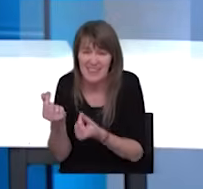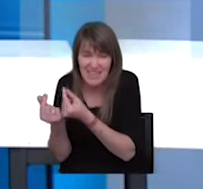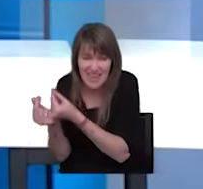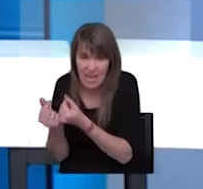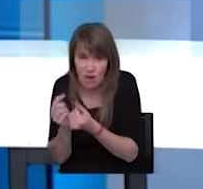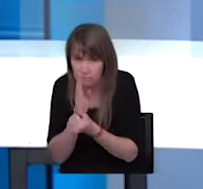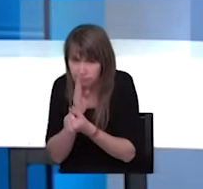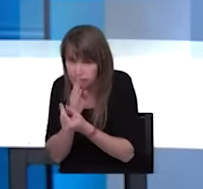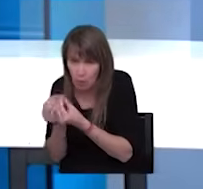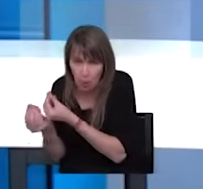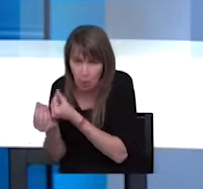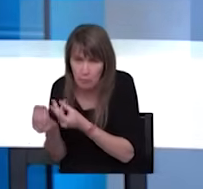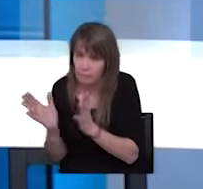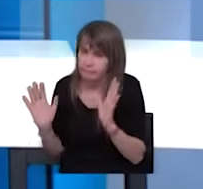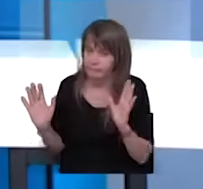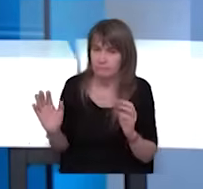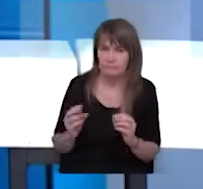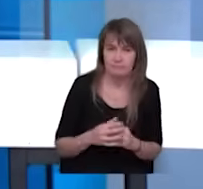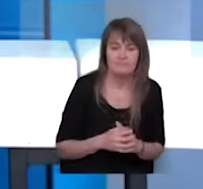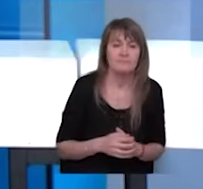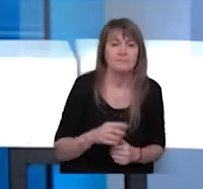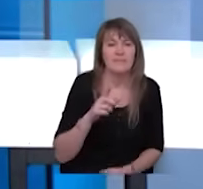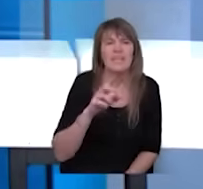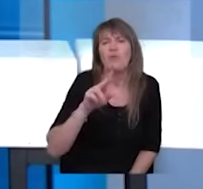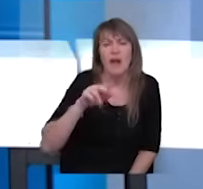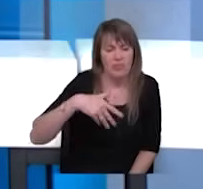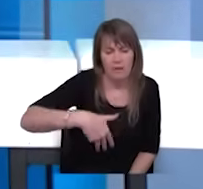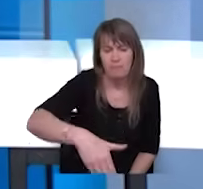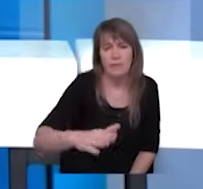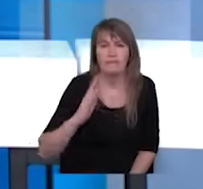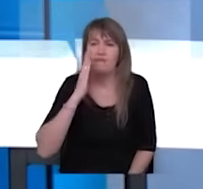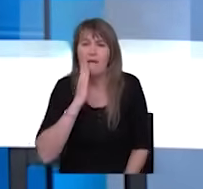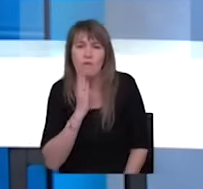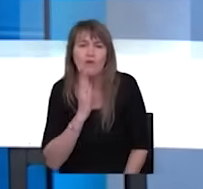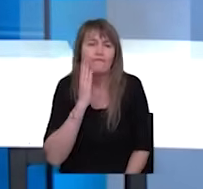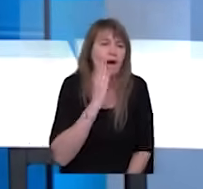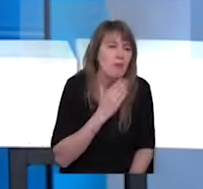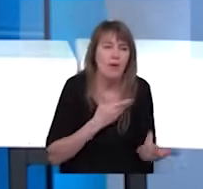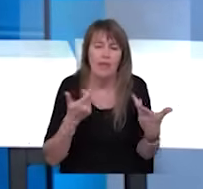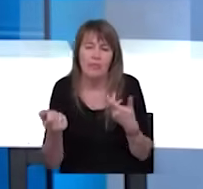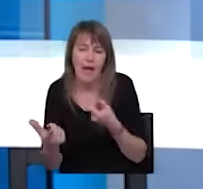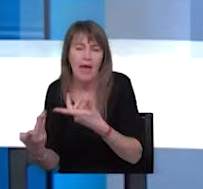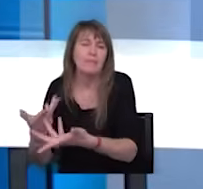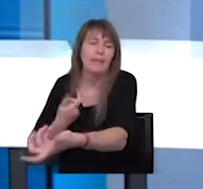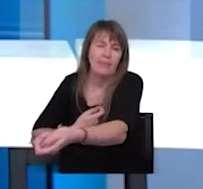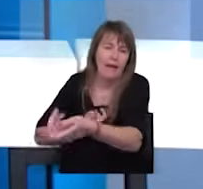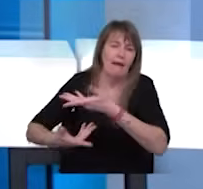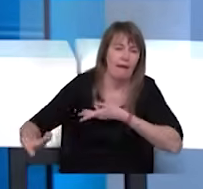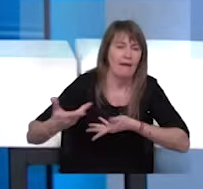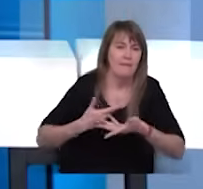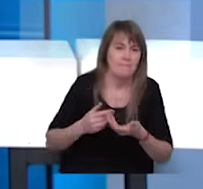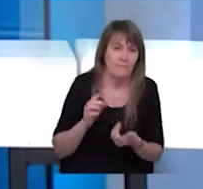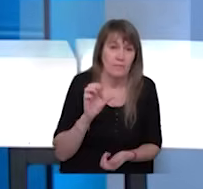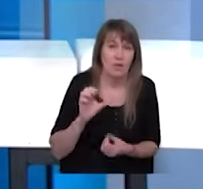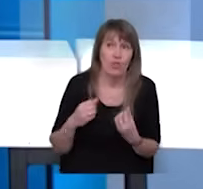conecto con esto que decían Antonio Mariana no de tarde o temprano se va a saber no los favores Favor con favor se paga en esto que vos decís de las donaciones de las empresas si